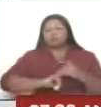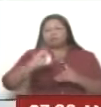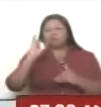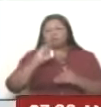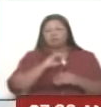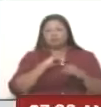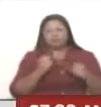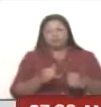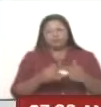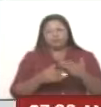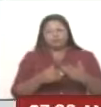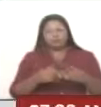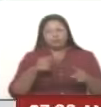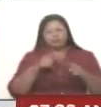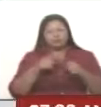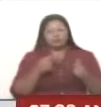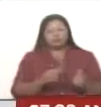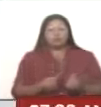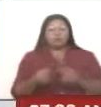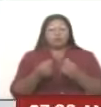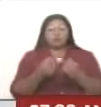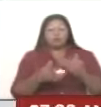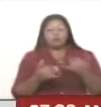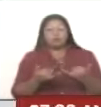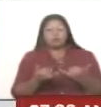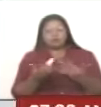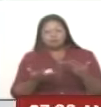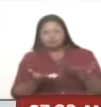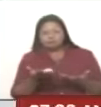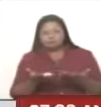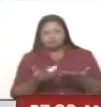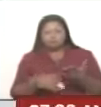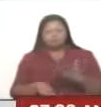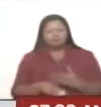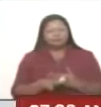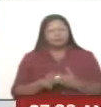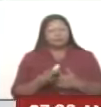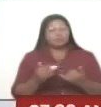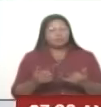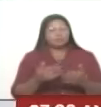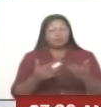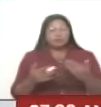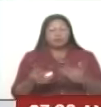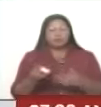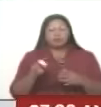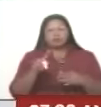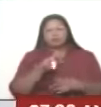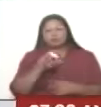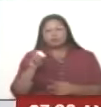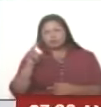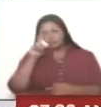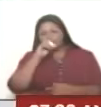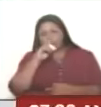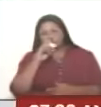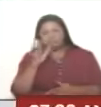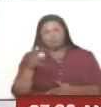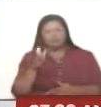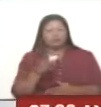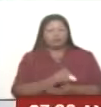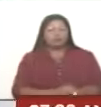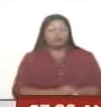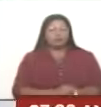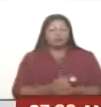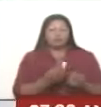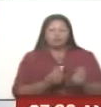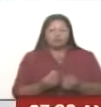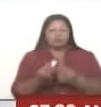la economía doméstica, y como esta es una economía todavía especulativa, y lo ha sido así a lo largo de los últimos 100 años, una economía petrolera, una economía rentista,